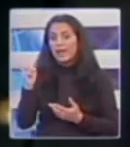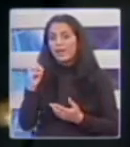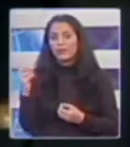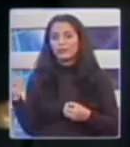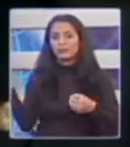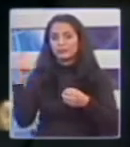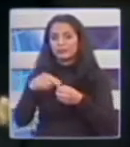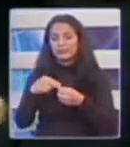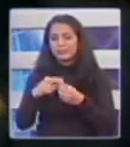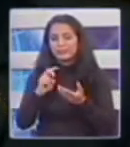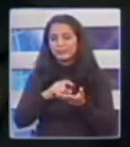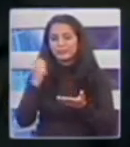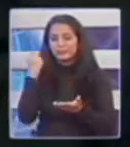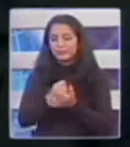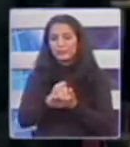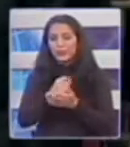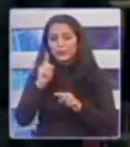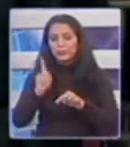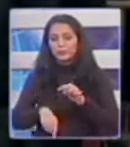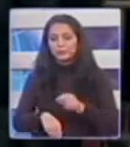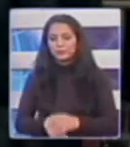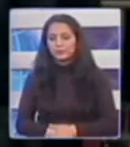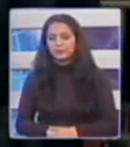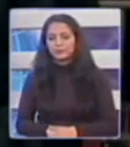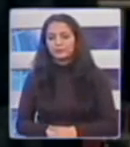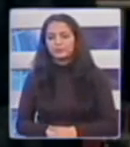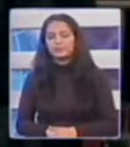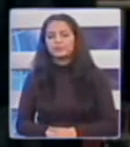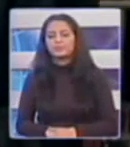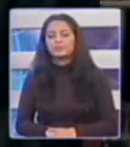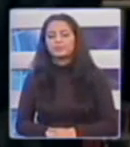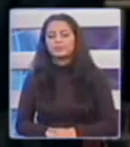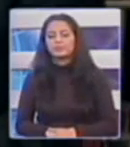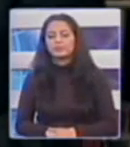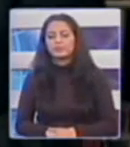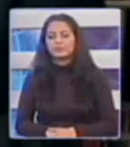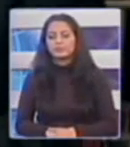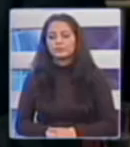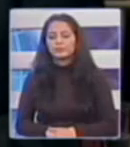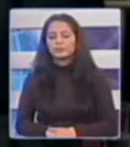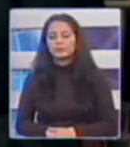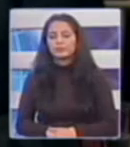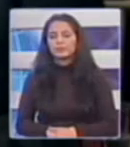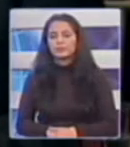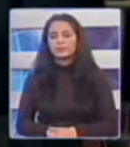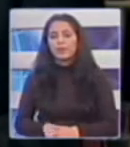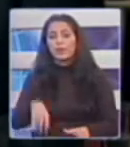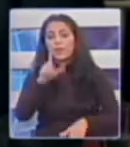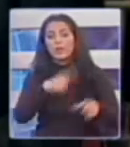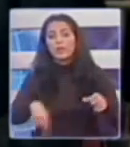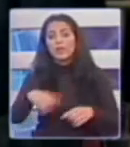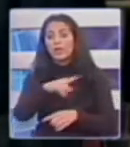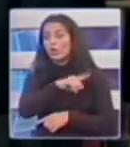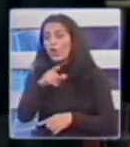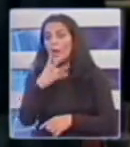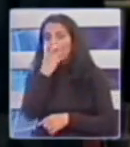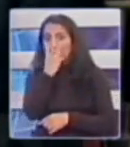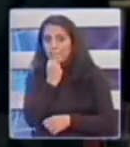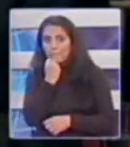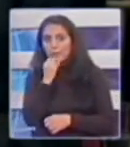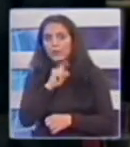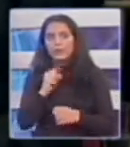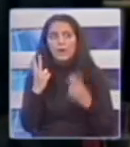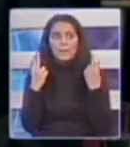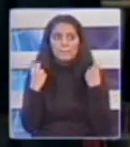las elecciones de 2017. Lo que se quiere es acallar la voz de la oposición. Lo que se quiere es